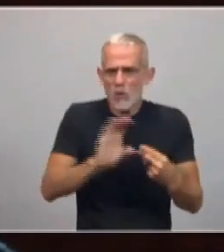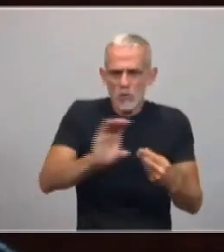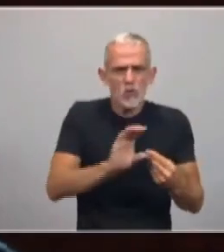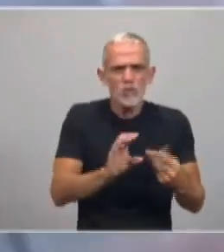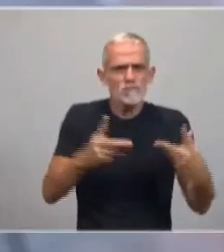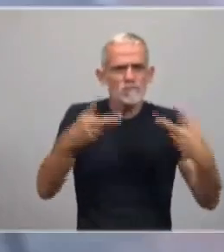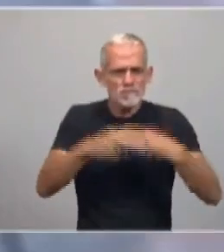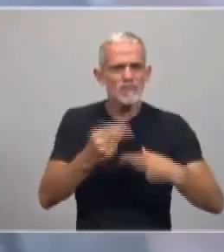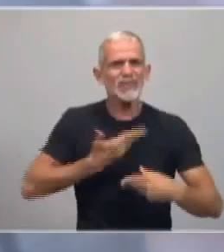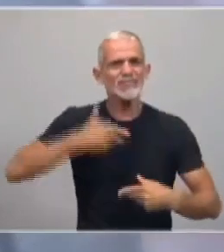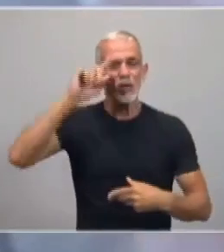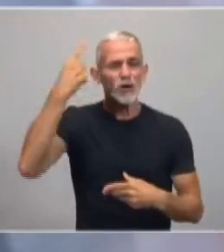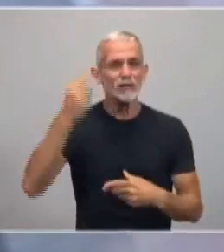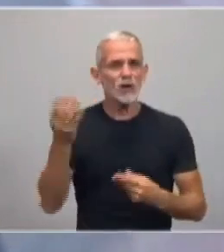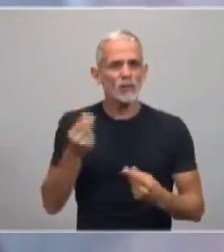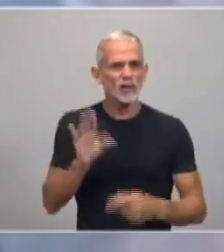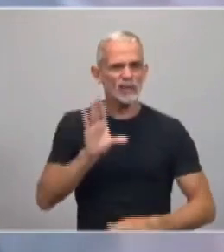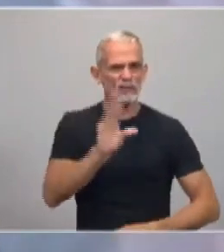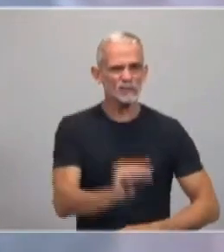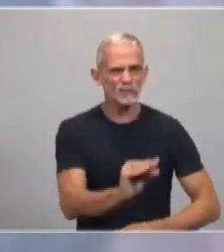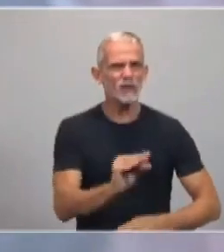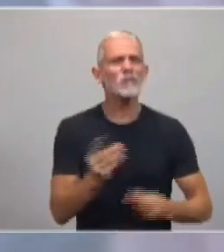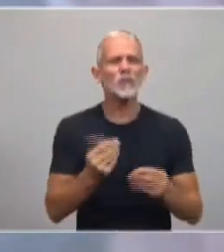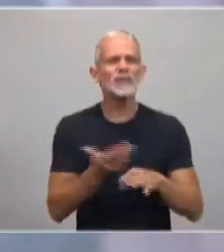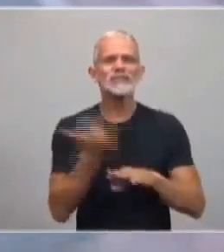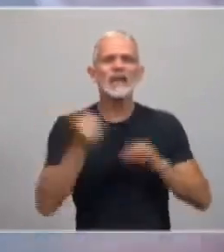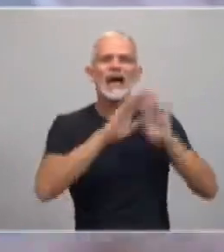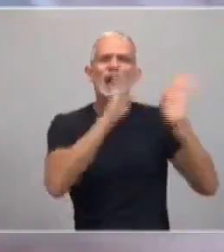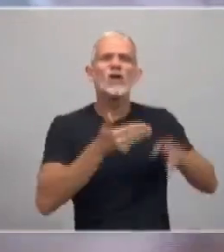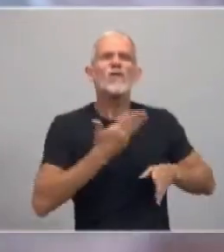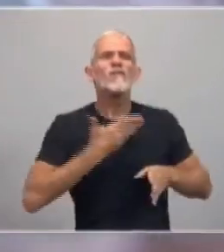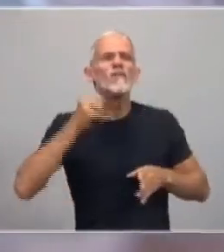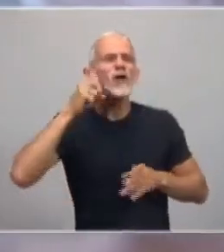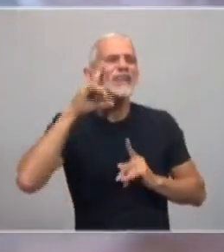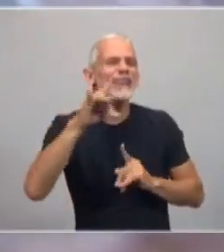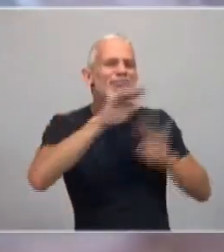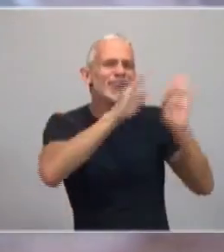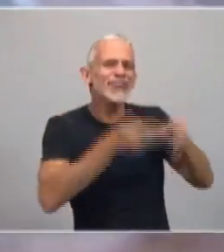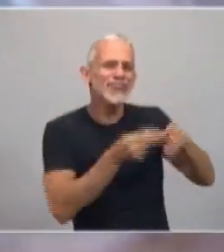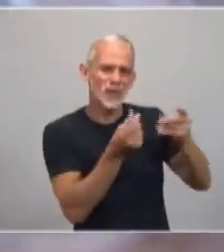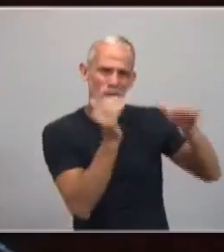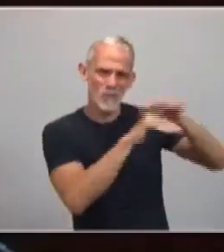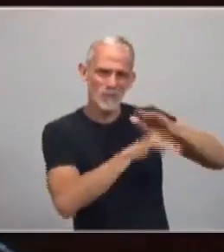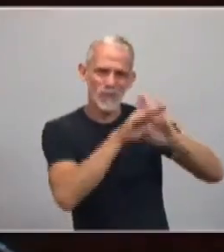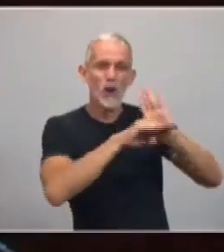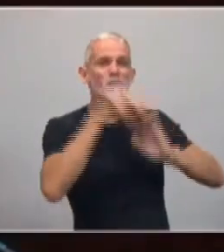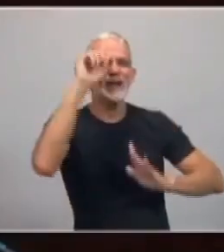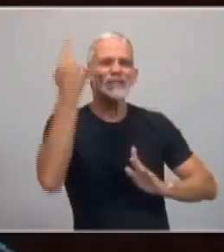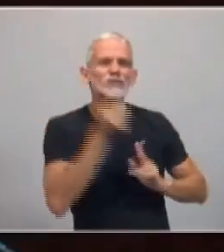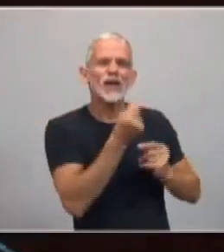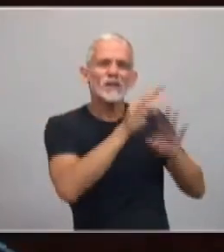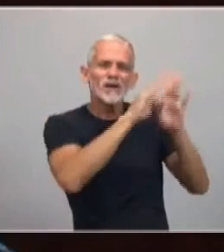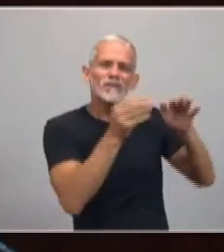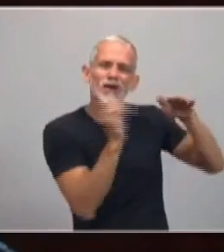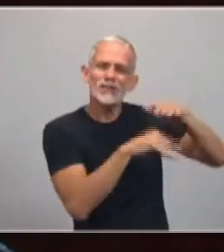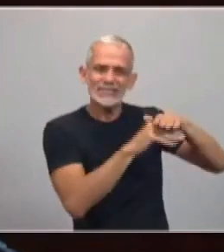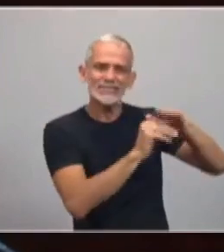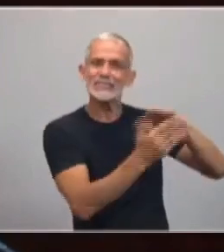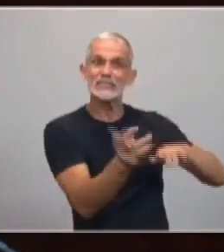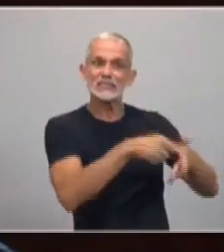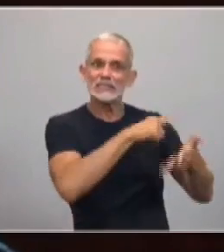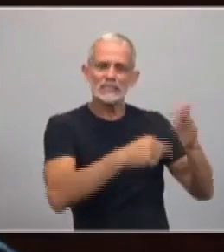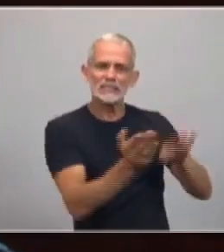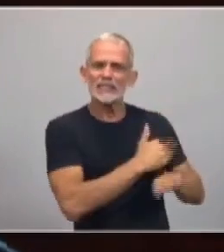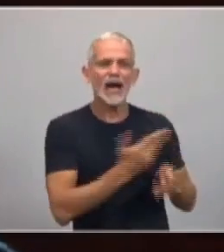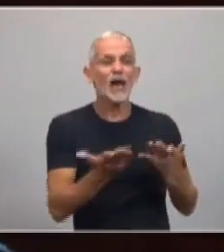llevó adelante el Estado Nacional con la eliminación del FONID y otros programas nacionales, decidimos llevar